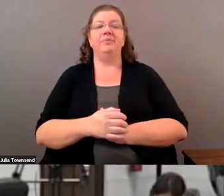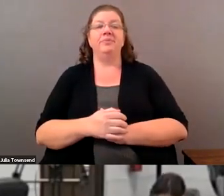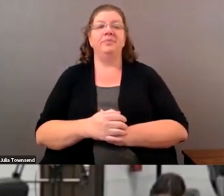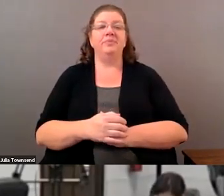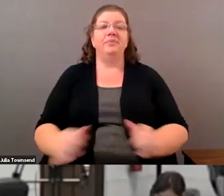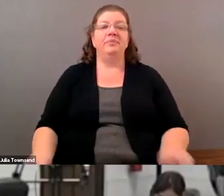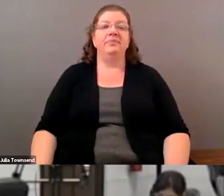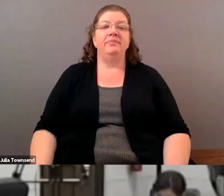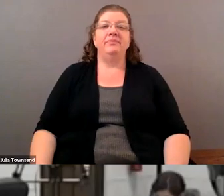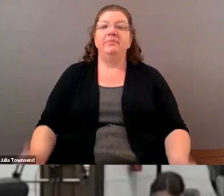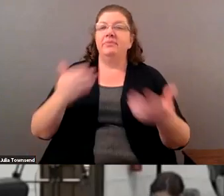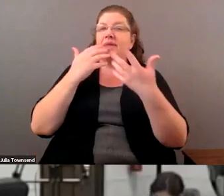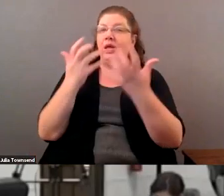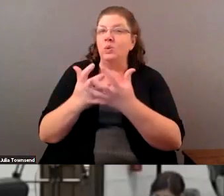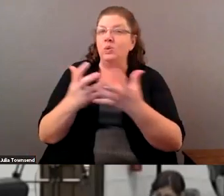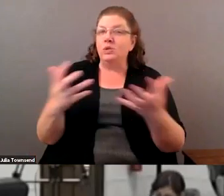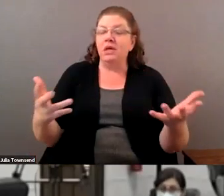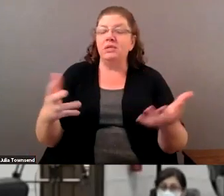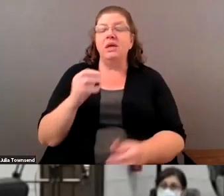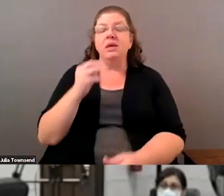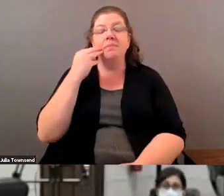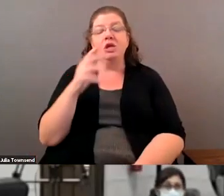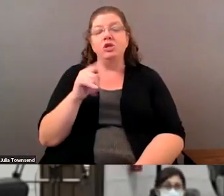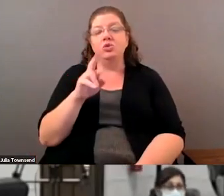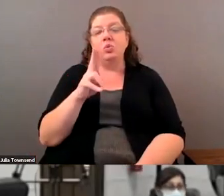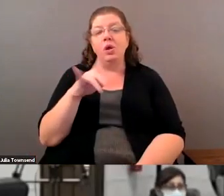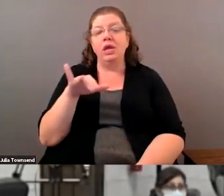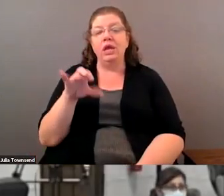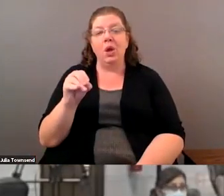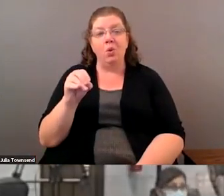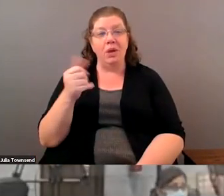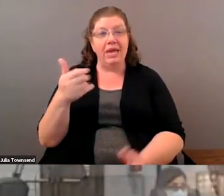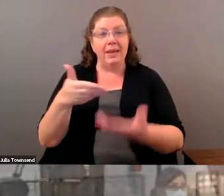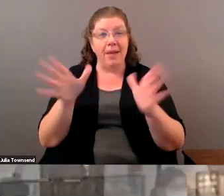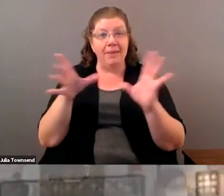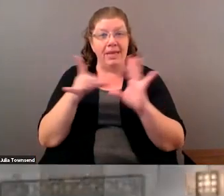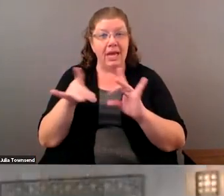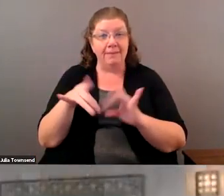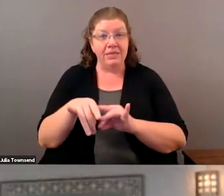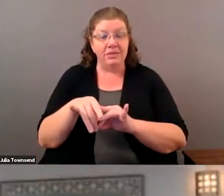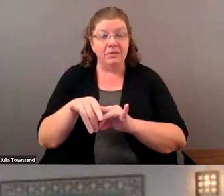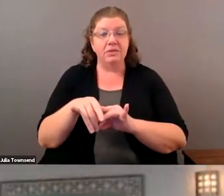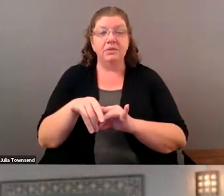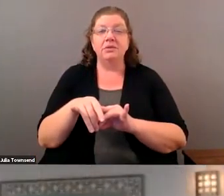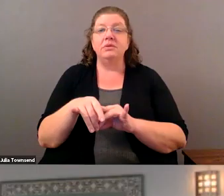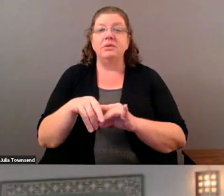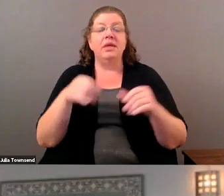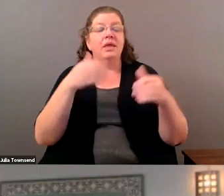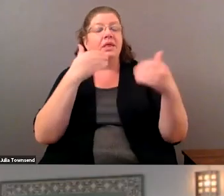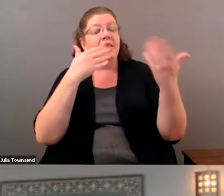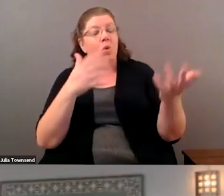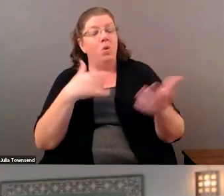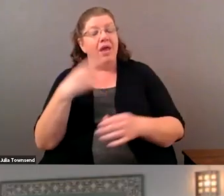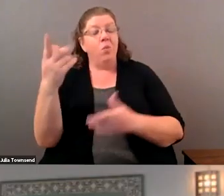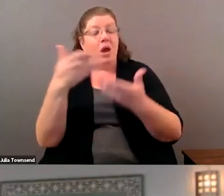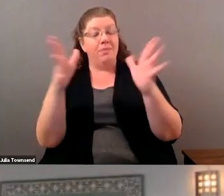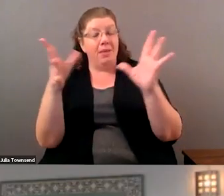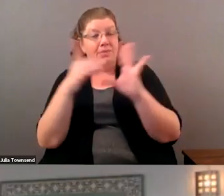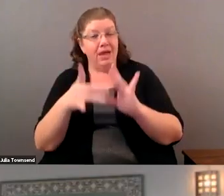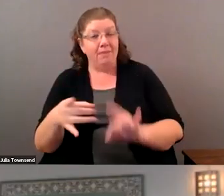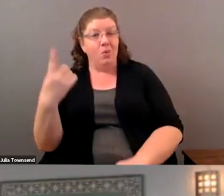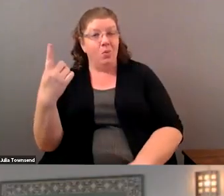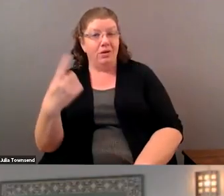presento este contrato y espero que ustedes lo apoyen gracias muchas gracias señora trujillo hay algún